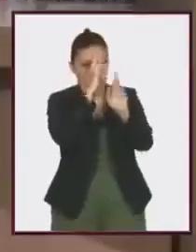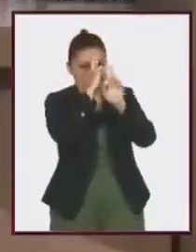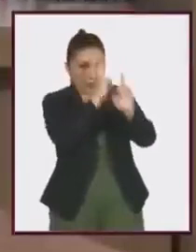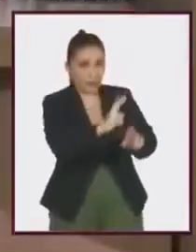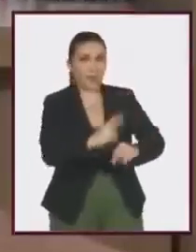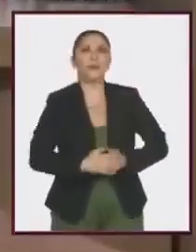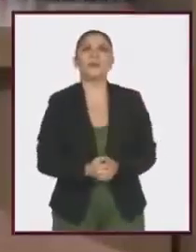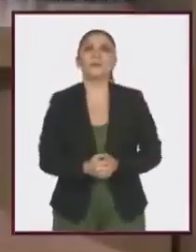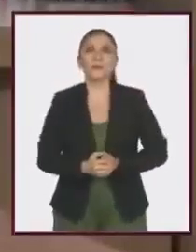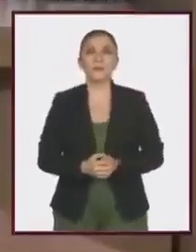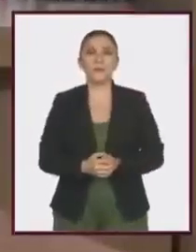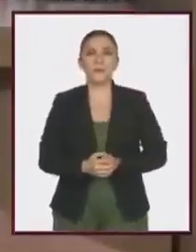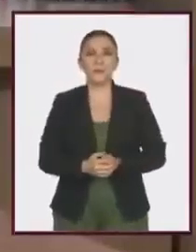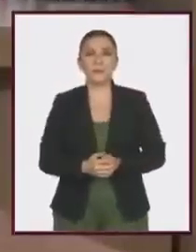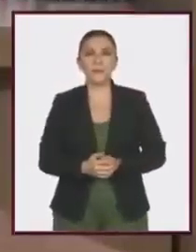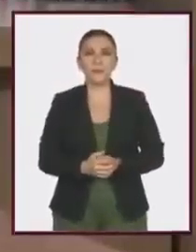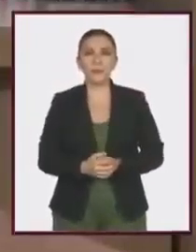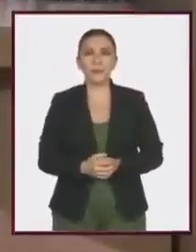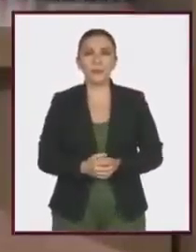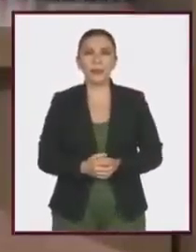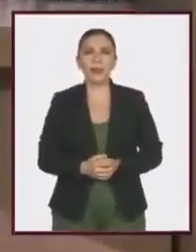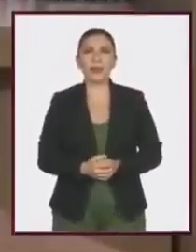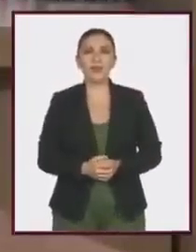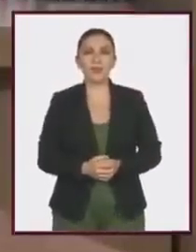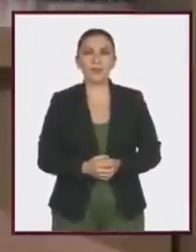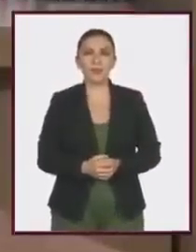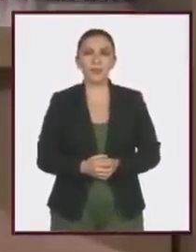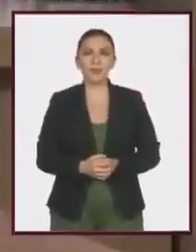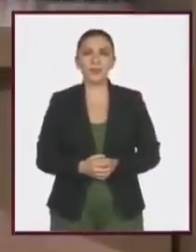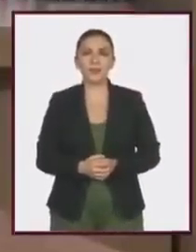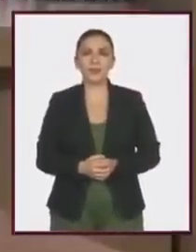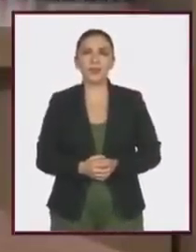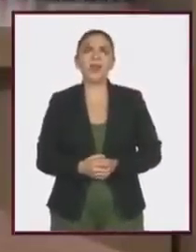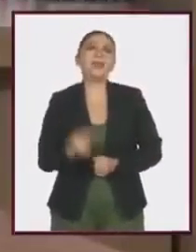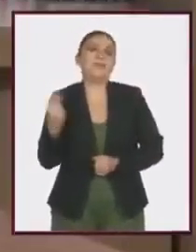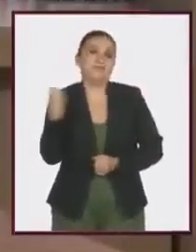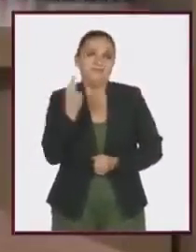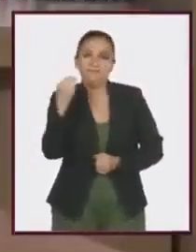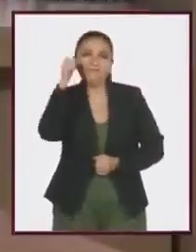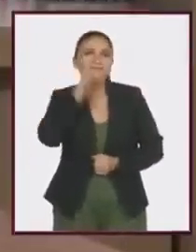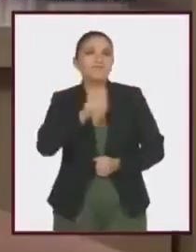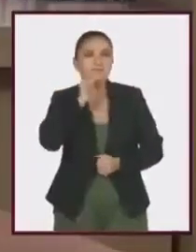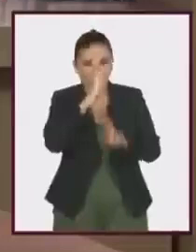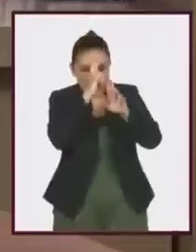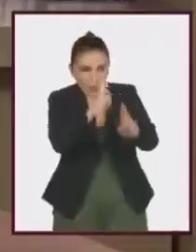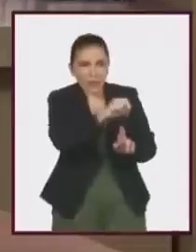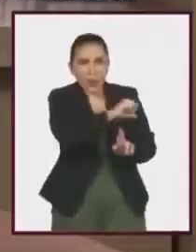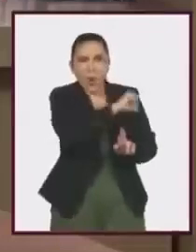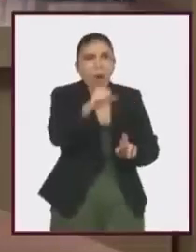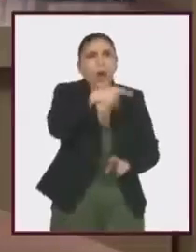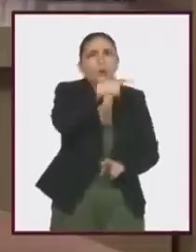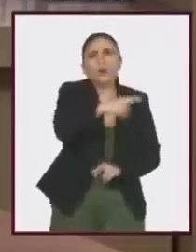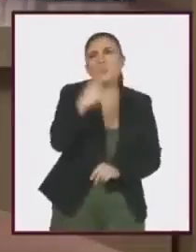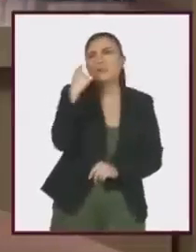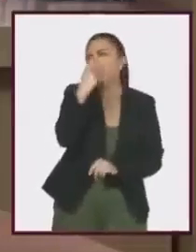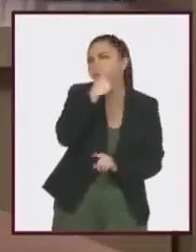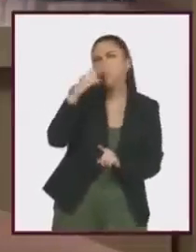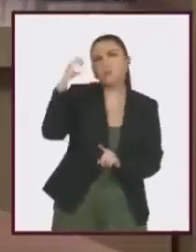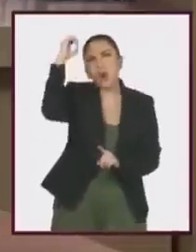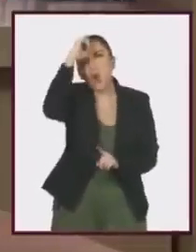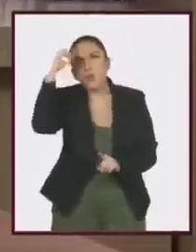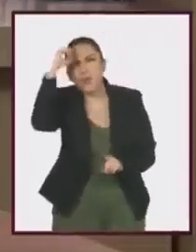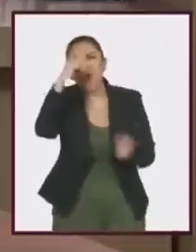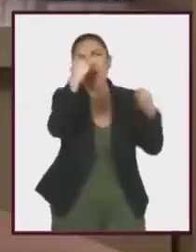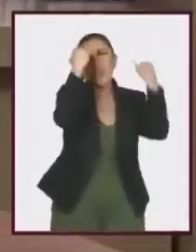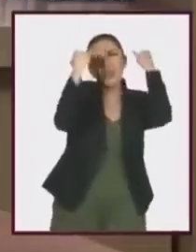todos sentidos, tanto respetuosos de las apreciaciones y de las concepciones que